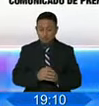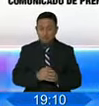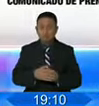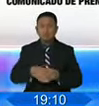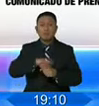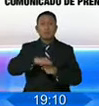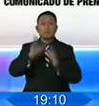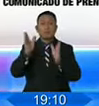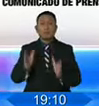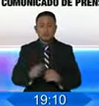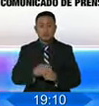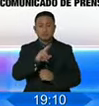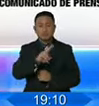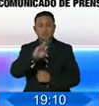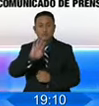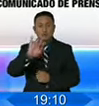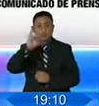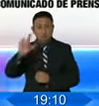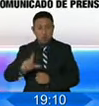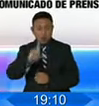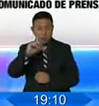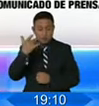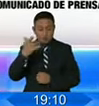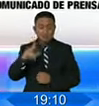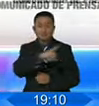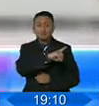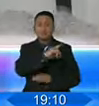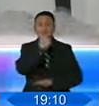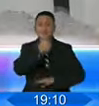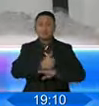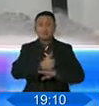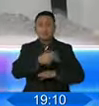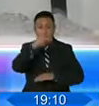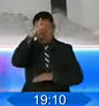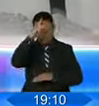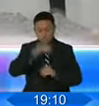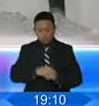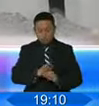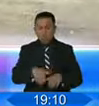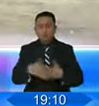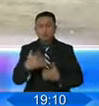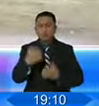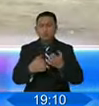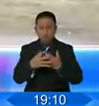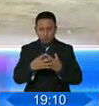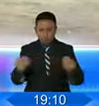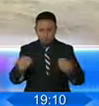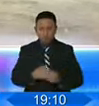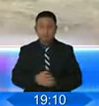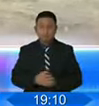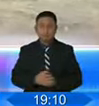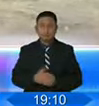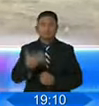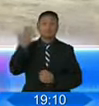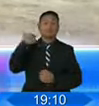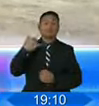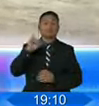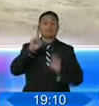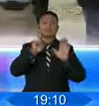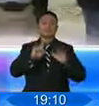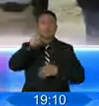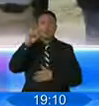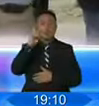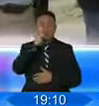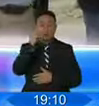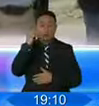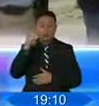vicecancilleres el próximo 24 de julio en la ciudad de Lima para buscar una solución al conflicto. El pasado 6 de junio, Ecuador aseguró que el